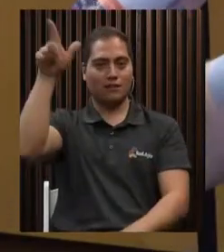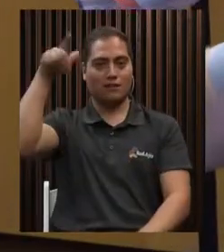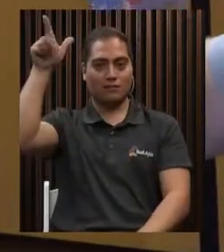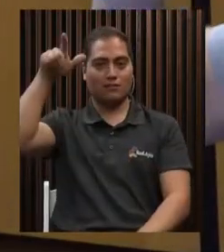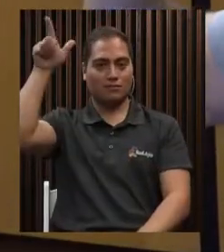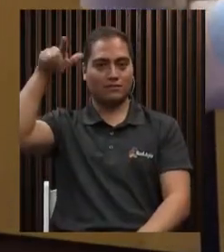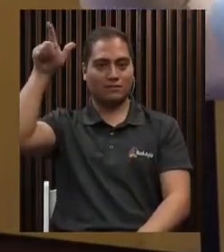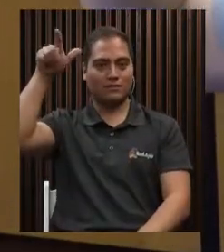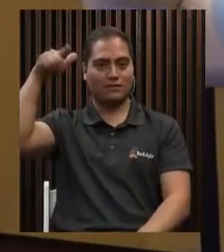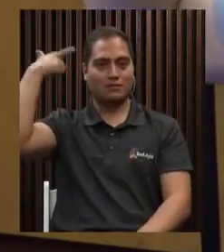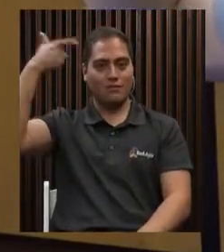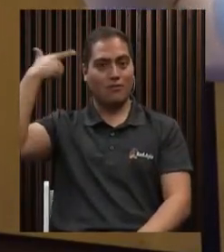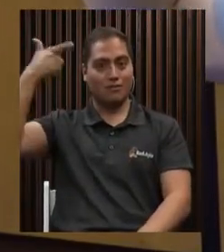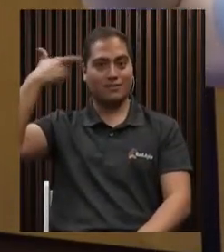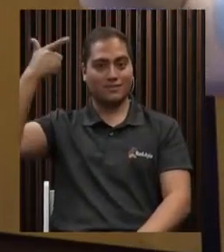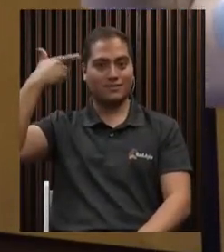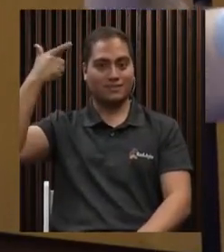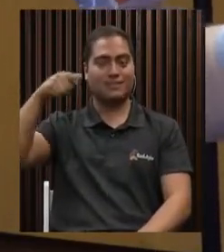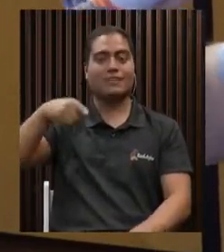jugar.